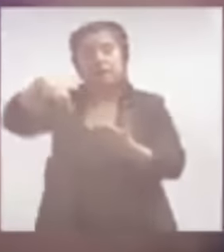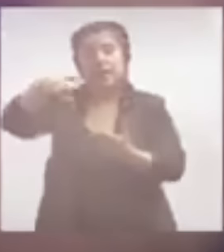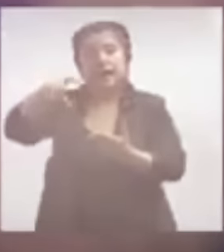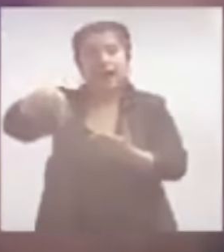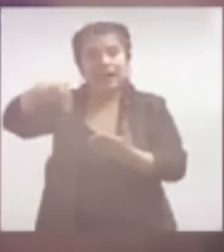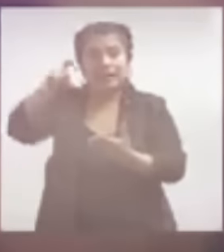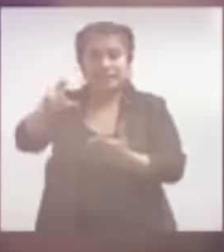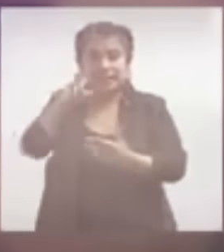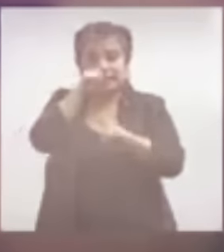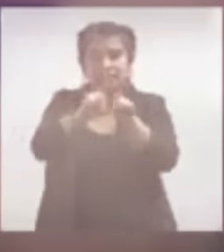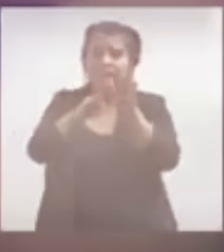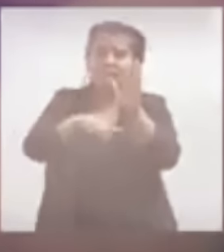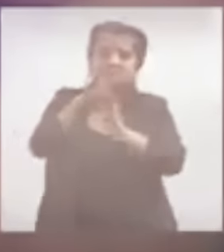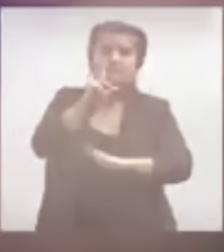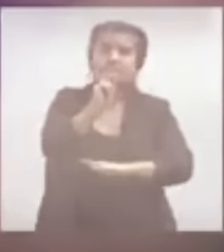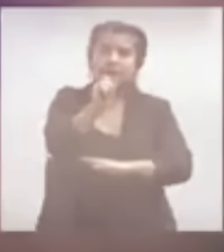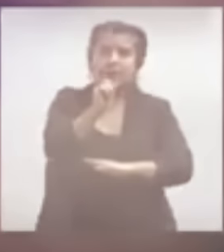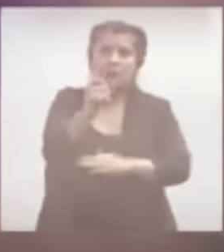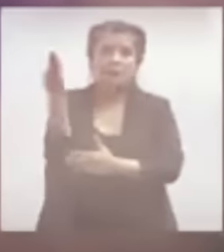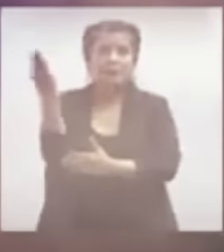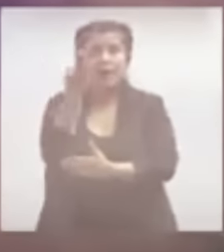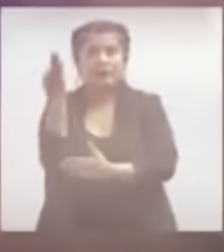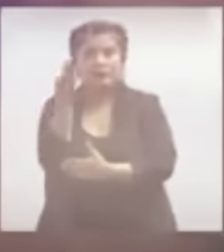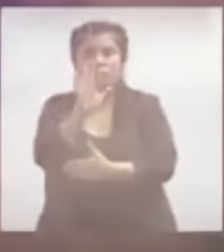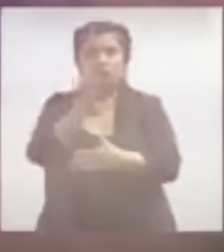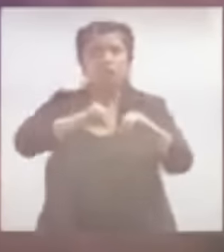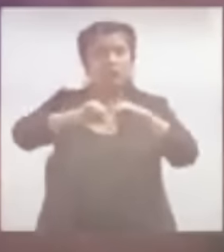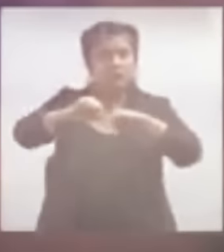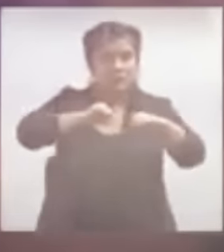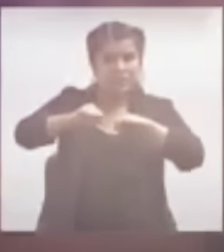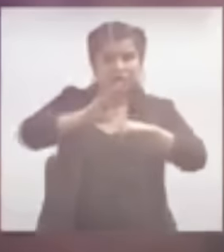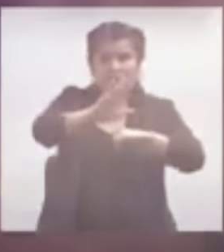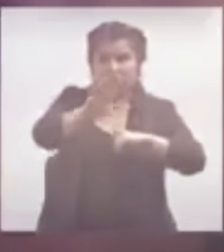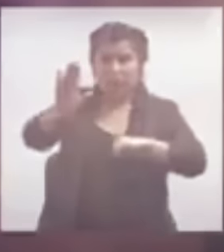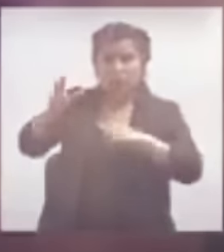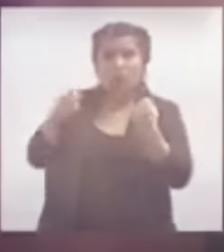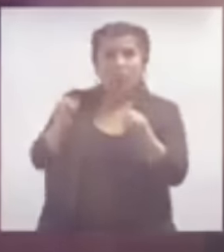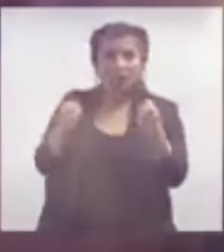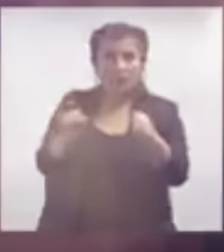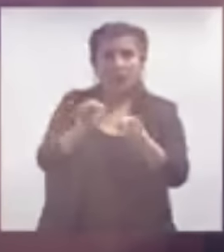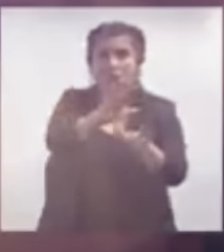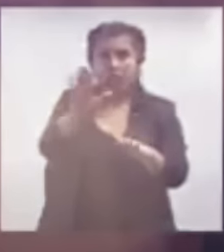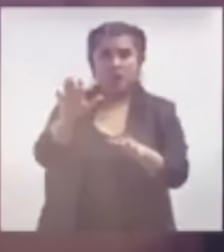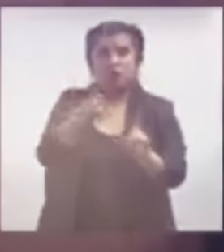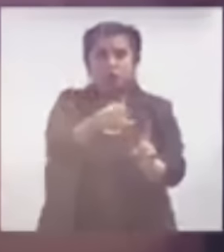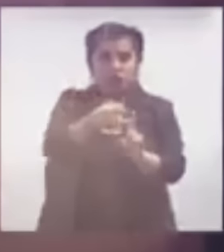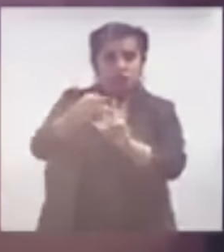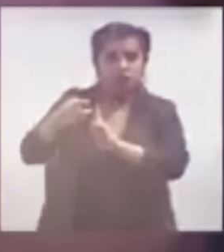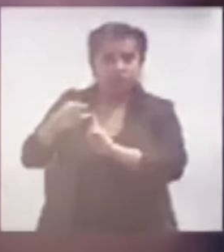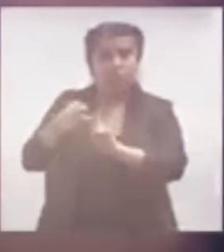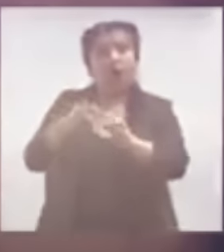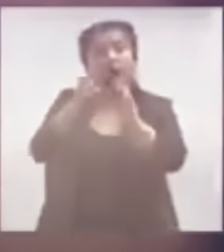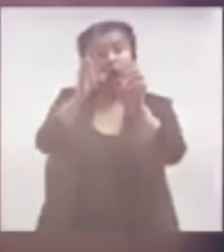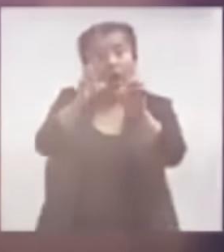tener mayores probabilidades de éxito en las distintas áreas que busquen, como rescatar a los